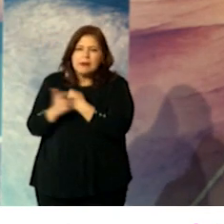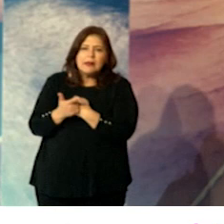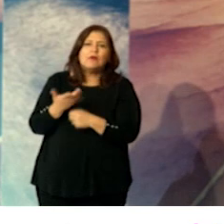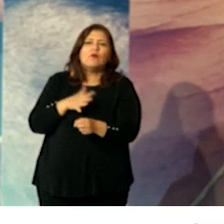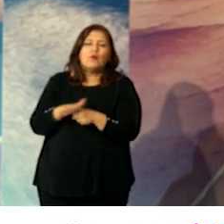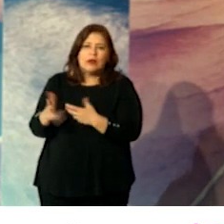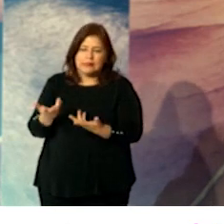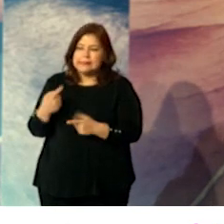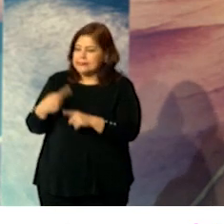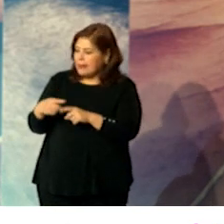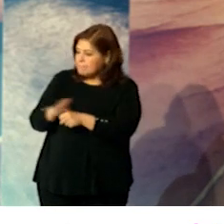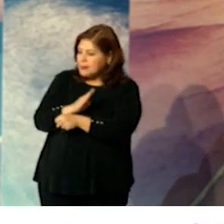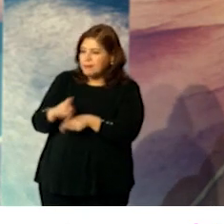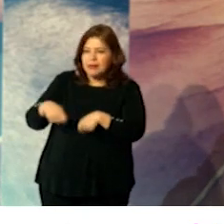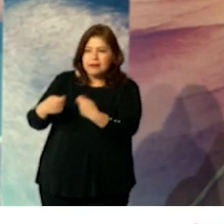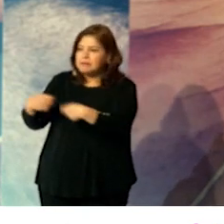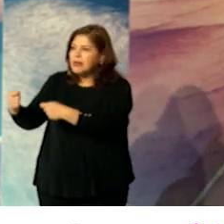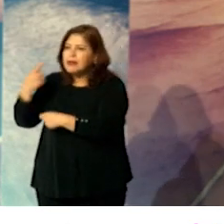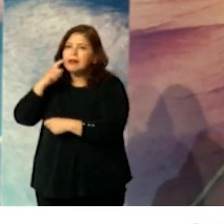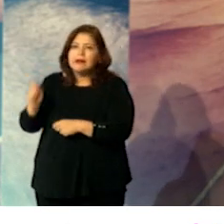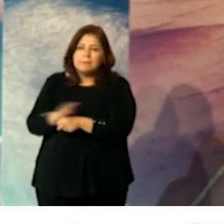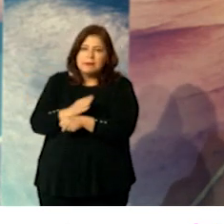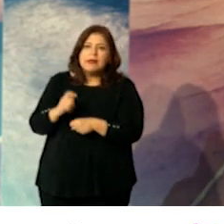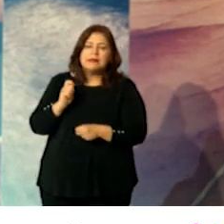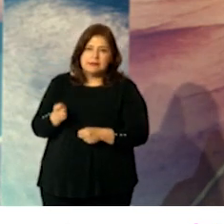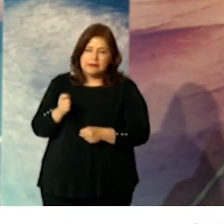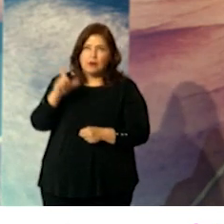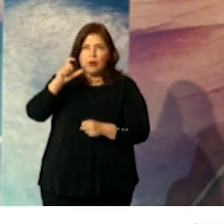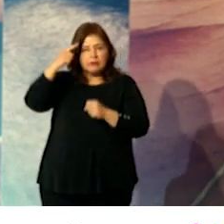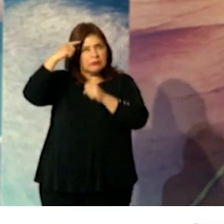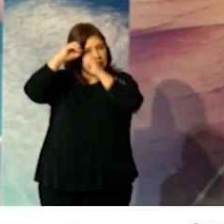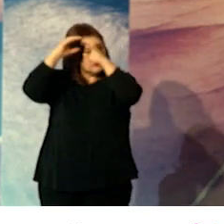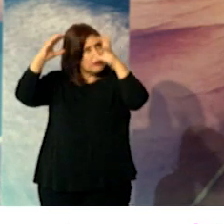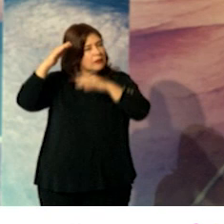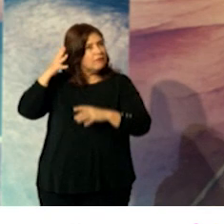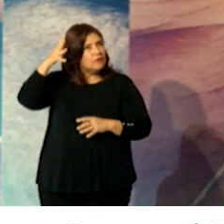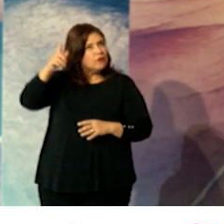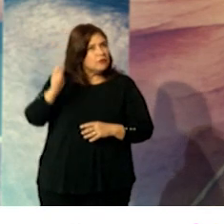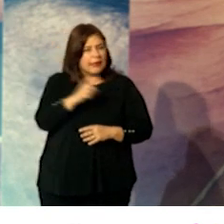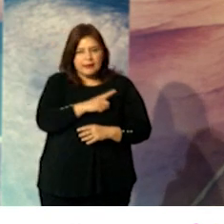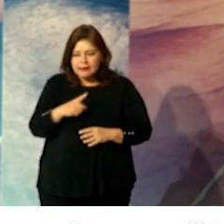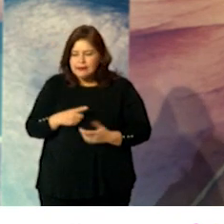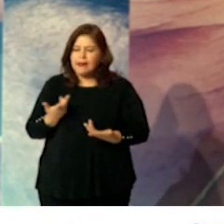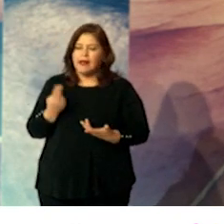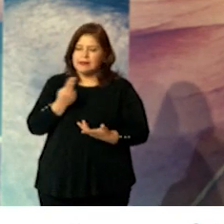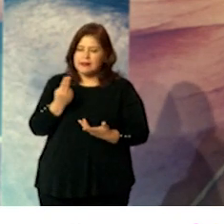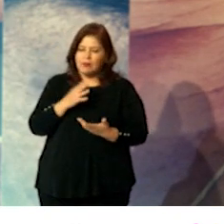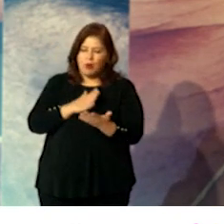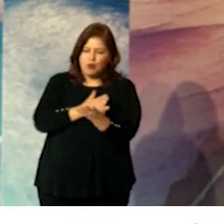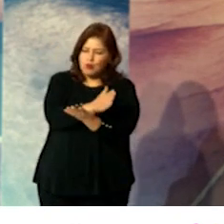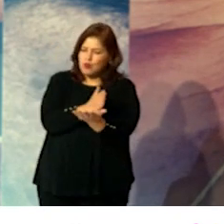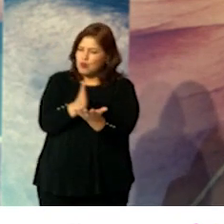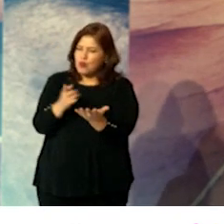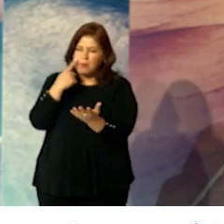¿no? ¿Quién se está beneficiando? Entonces, a la hora de plantearnos estos futuros, es importante, ahorita nos dan esta descripción de la interseccionalidad,